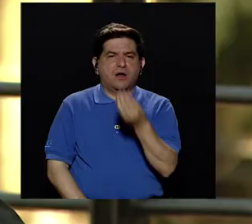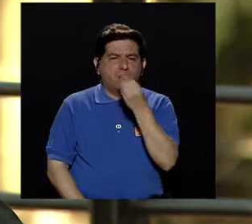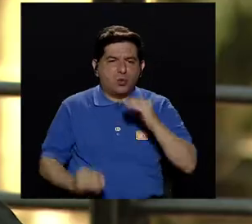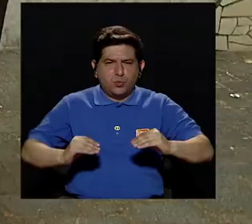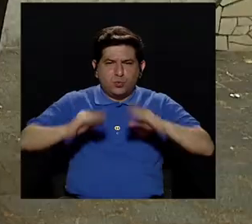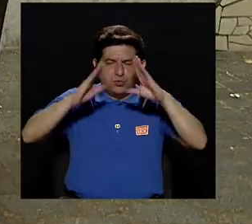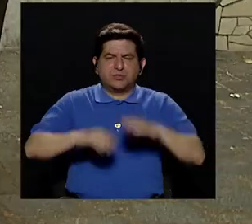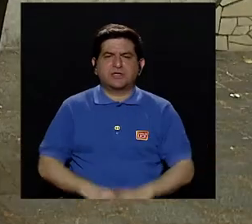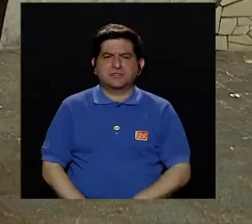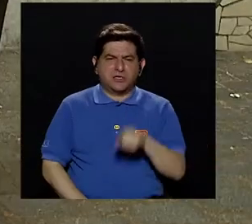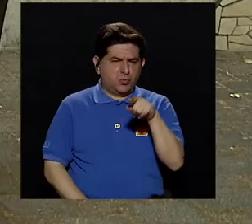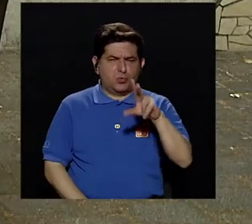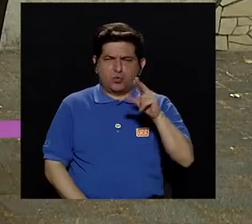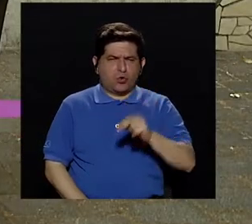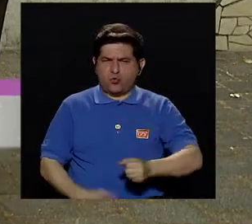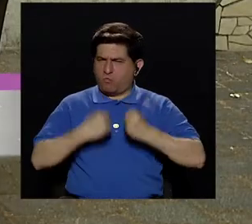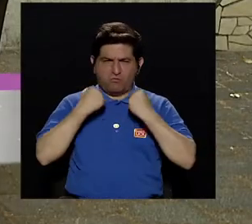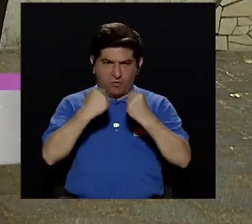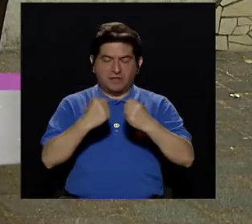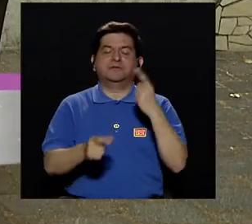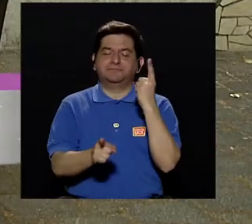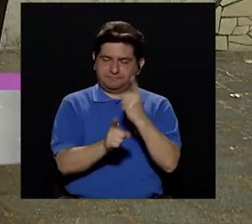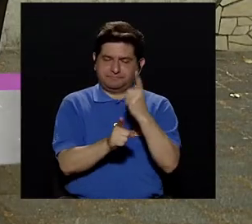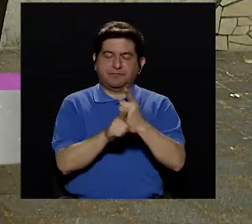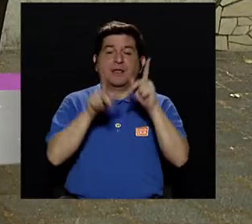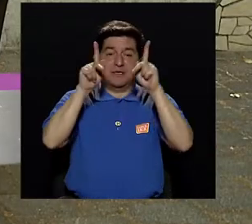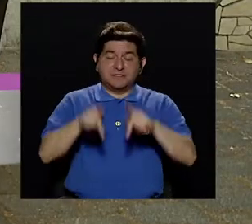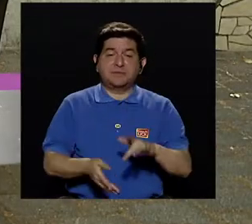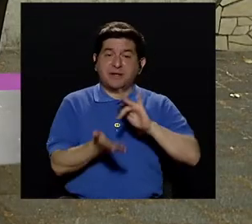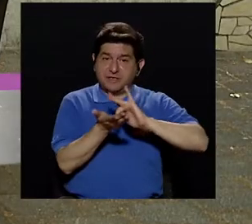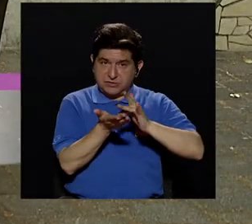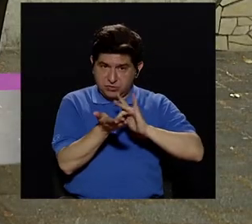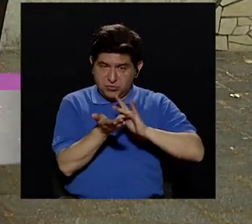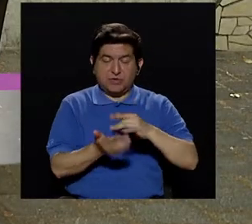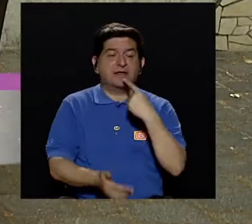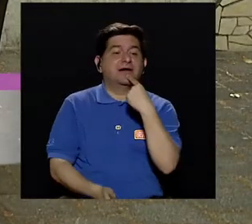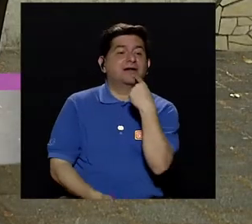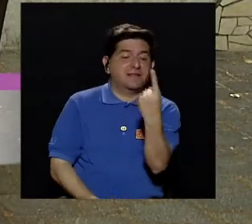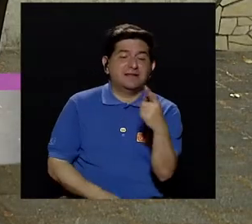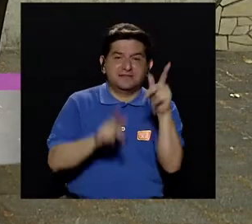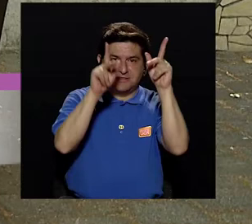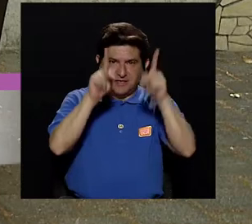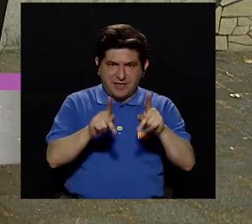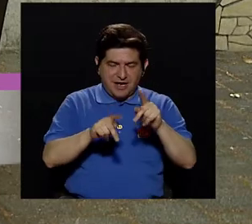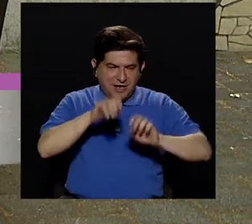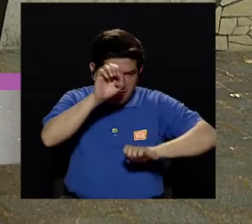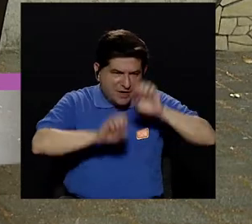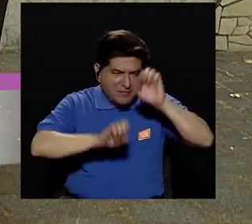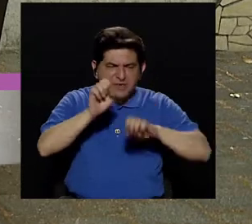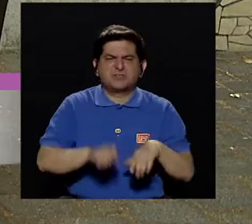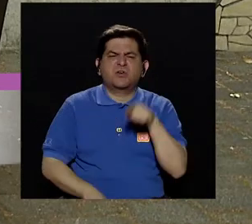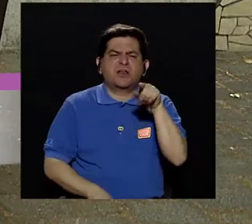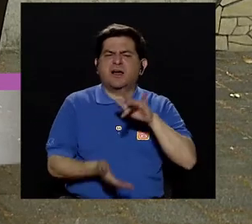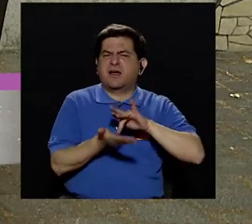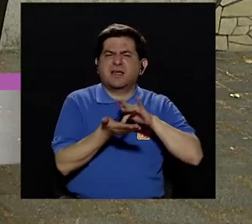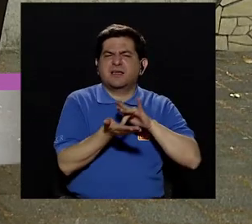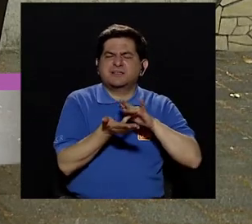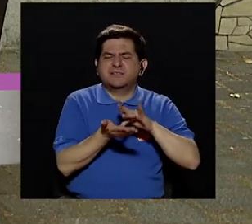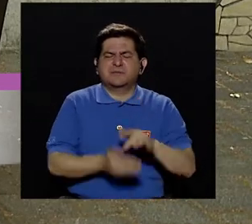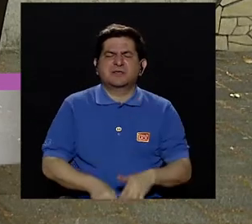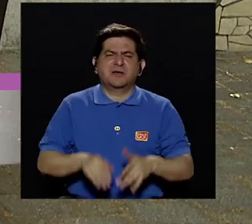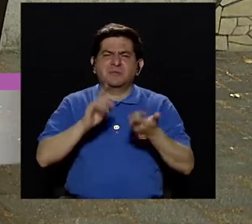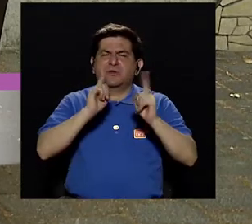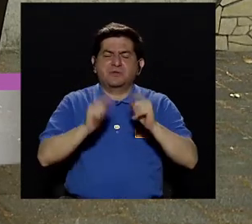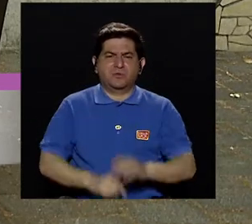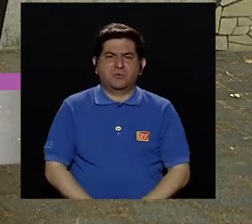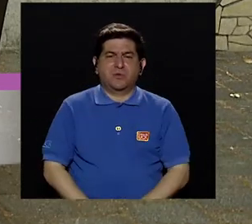liviano. Un desayuno liviano, es correcto. Además de eso, si la persona está tomando algún medicamento, debe indicarle a la persona que le hace la valoración cuál es el medicamento que está